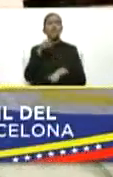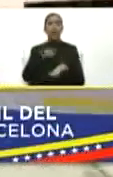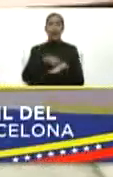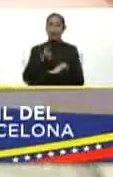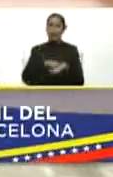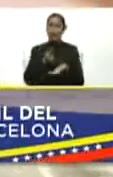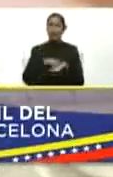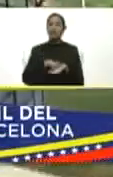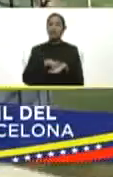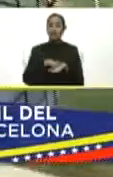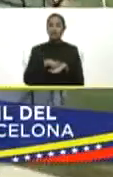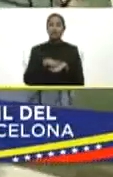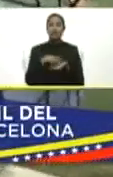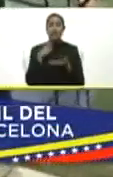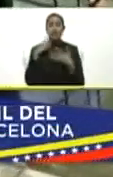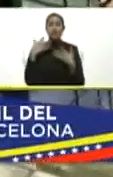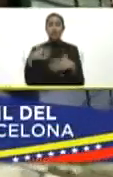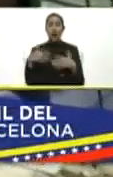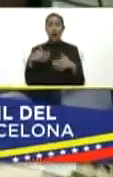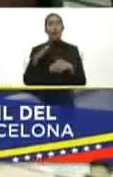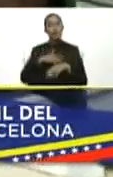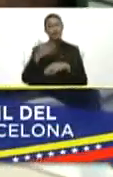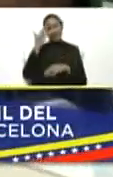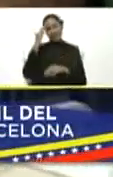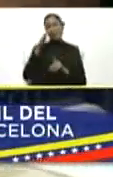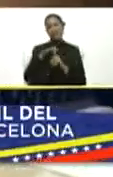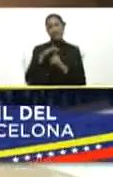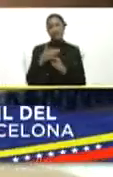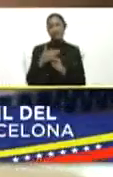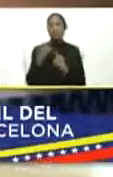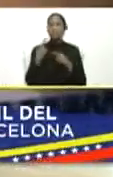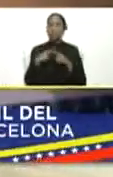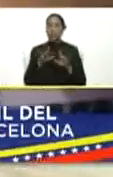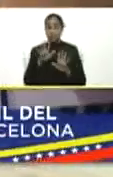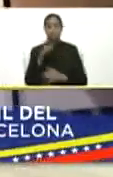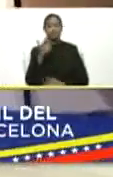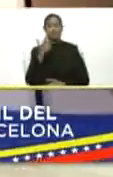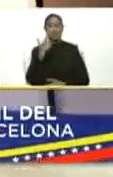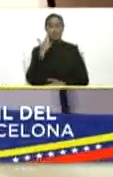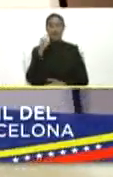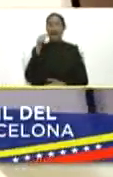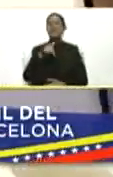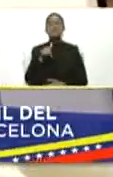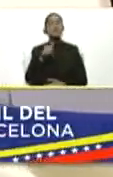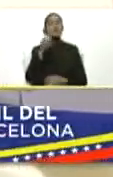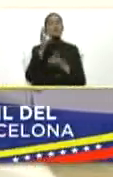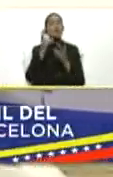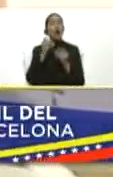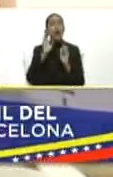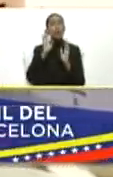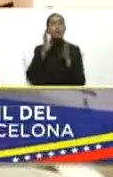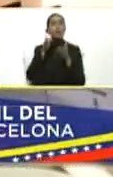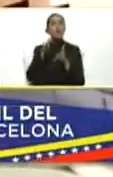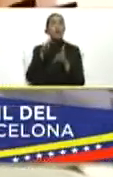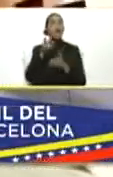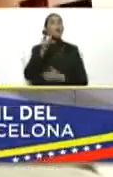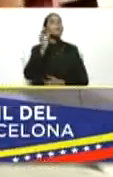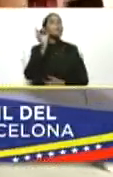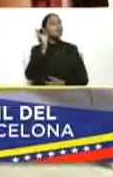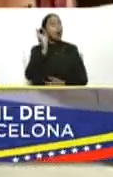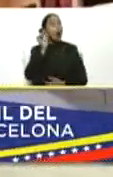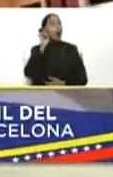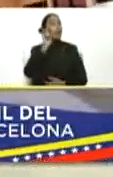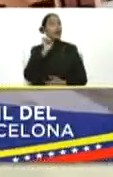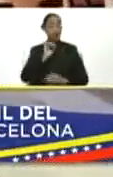esta situación que tenemos nosotros ahorita actualmente. Fíjese, aquí vamos a poder atender las mujeres embarazadas